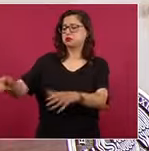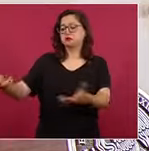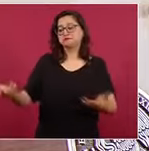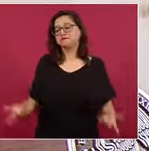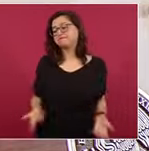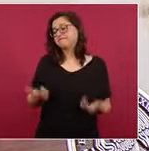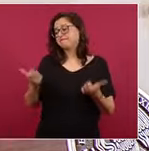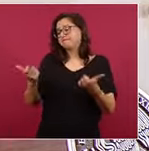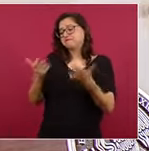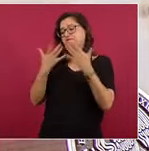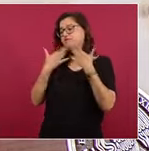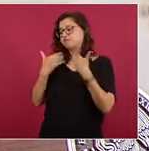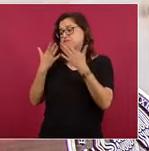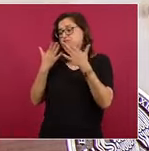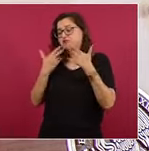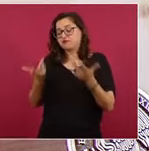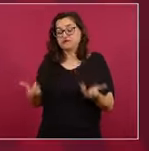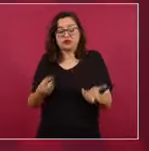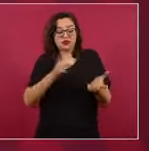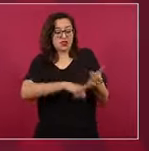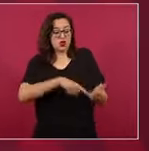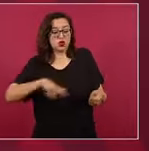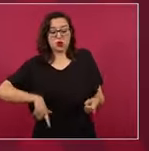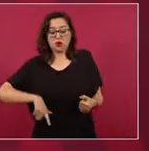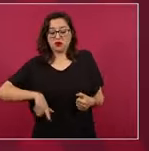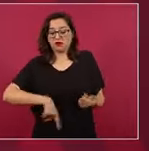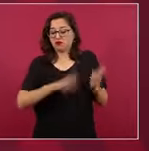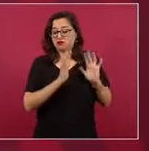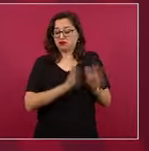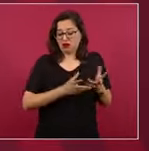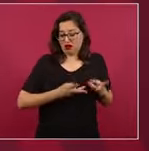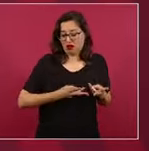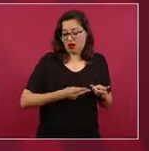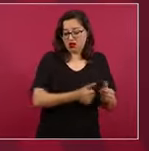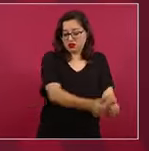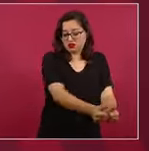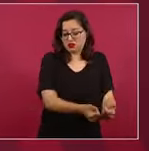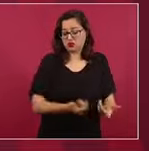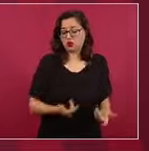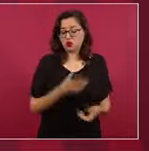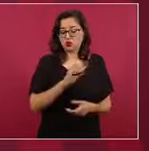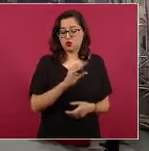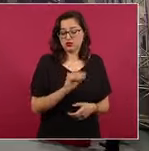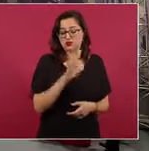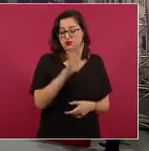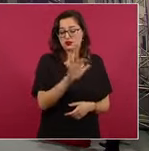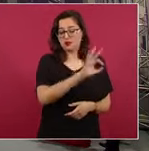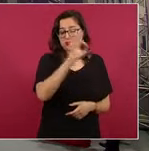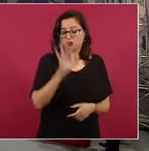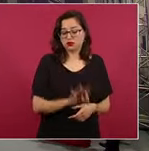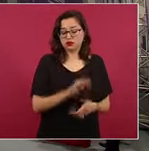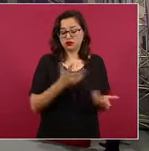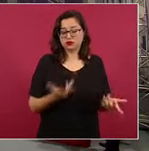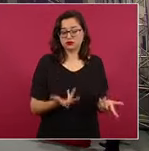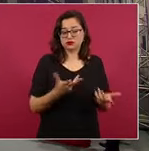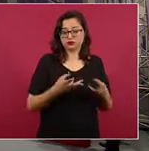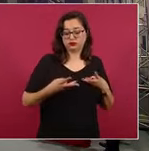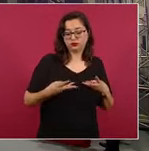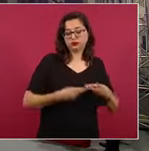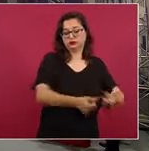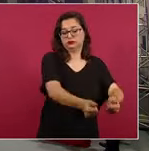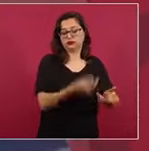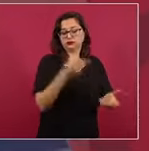porque el presupuesto se destina en un 95% al llamado gasto